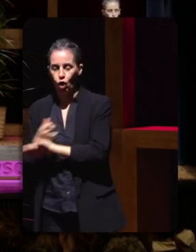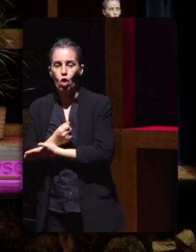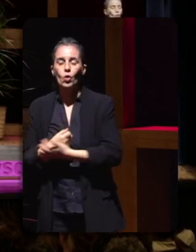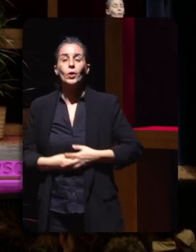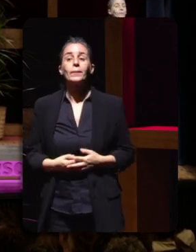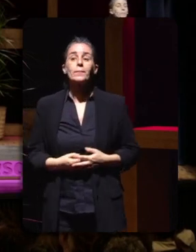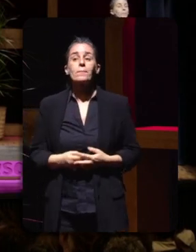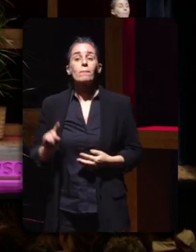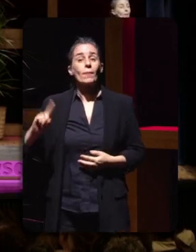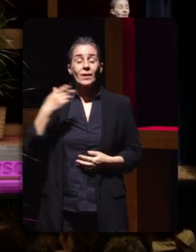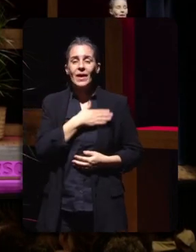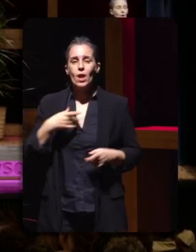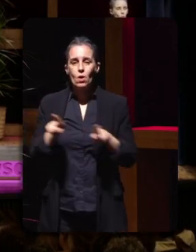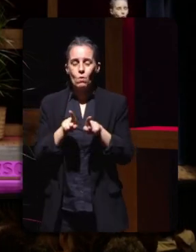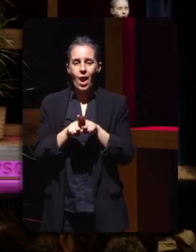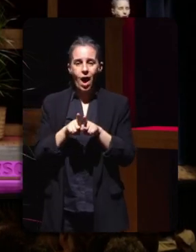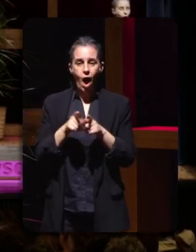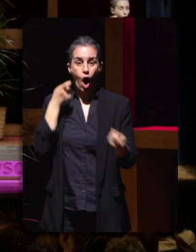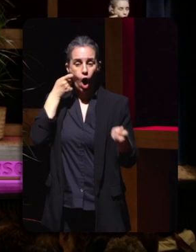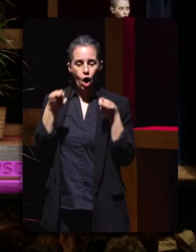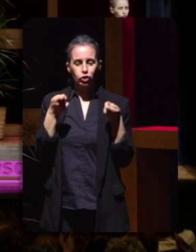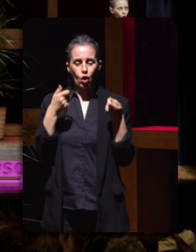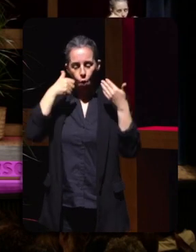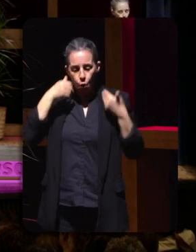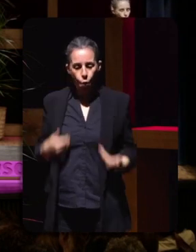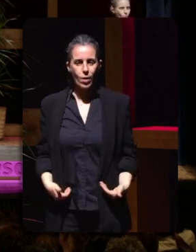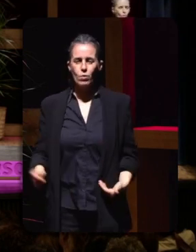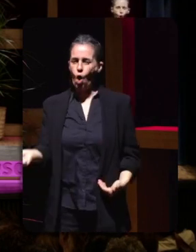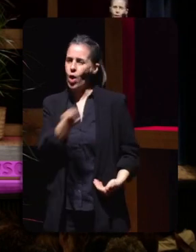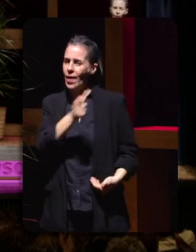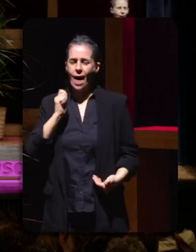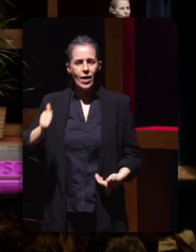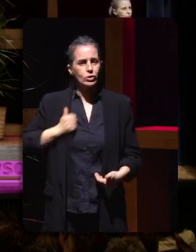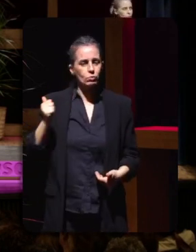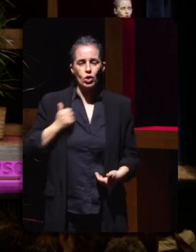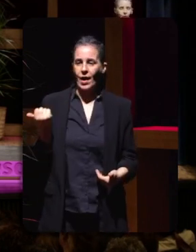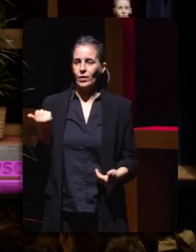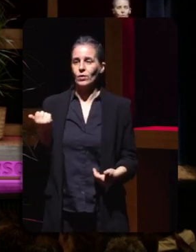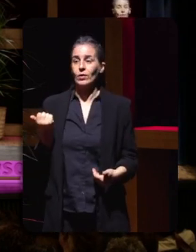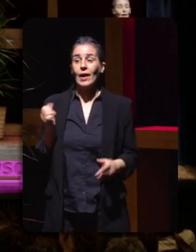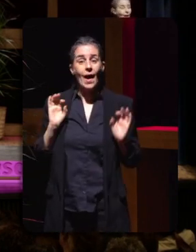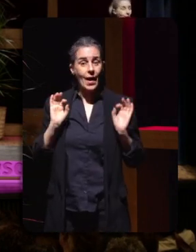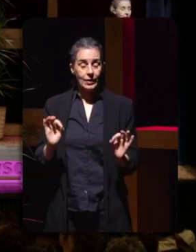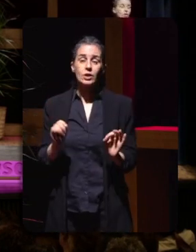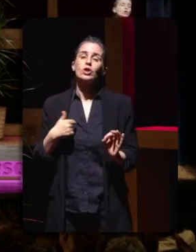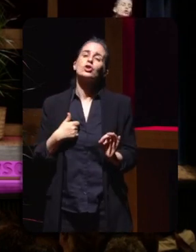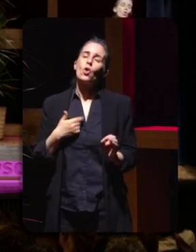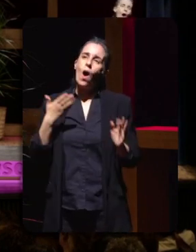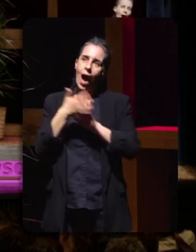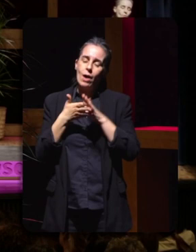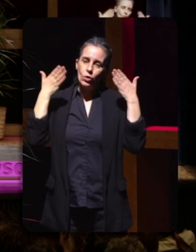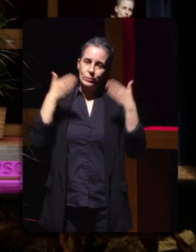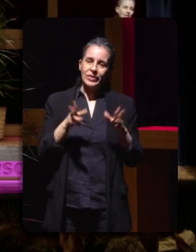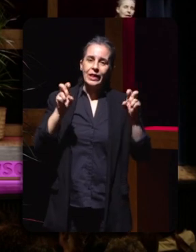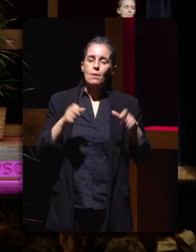cuerpo la verdad trocearlo y explotarlo y esto está siendo así me paro con lo del aborto porque hemos visto que